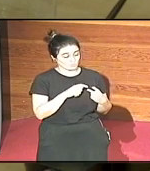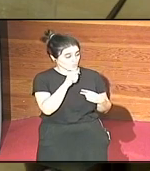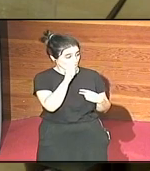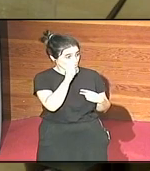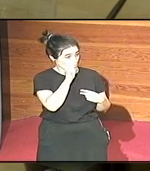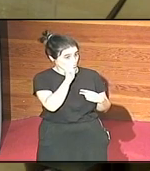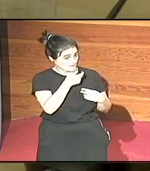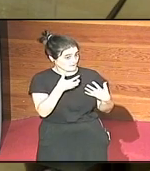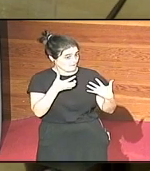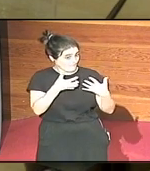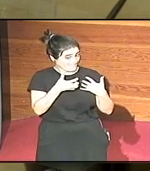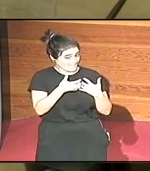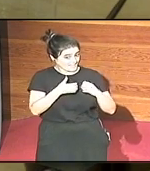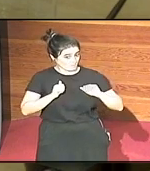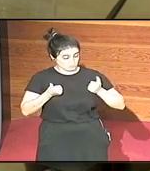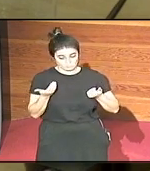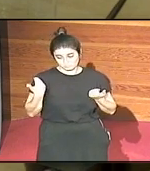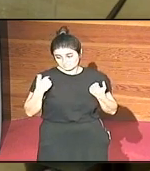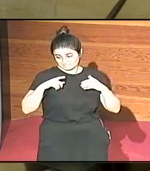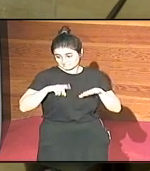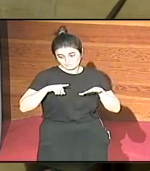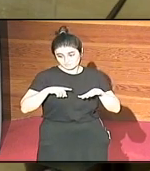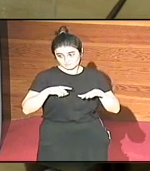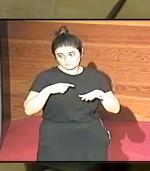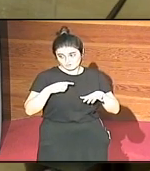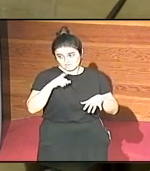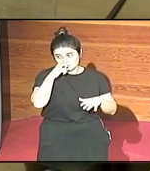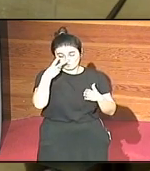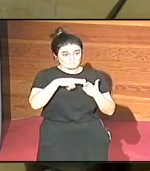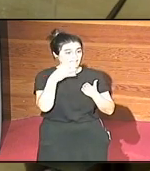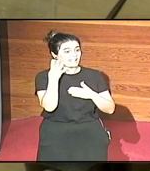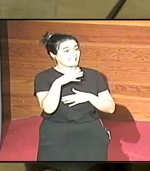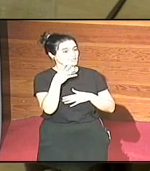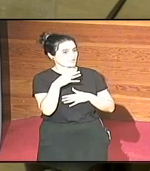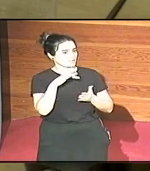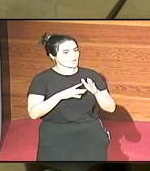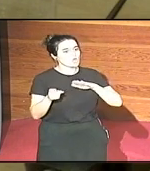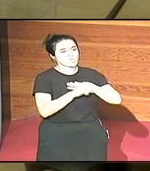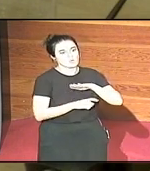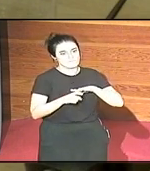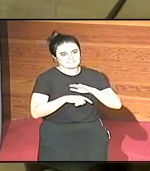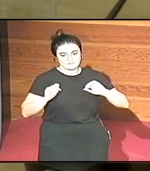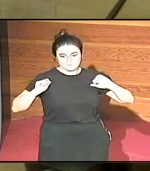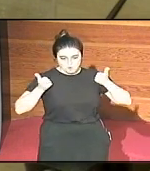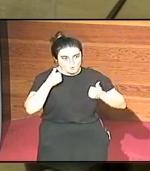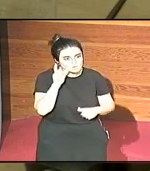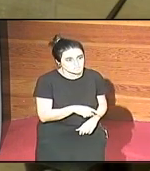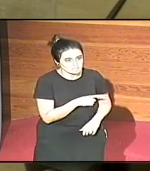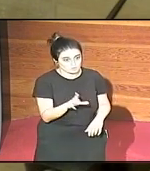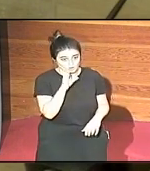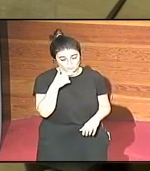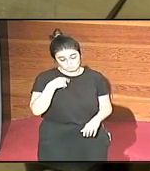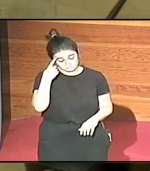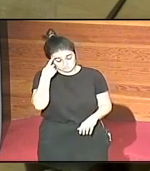empezó hace 6 meses, sino en 2014 en el Donbass? Porque hasta donde yo sé, hay dos repúblicas ahí no reconocidas que llevan la